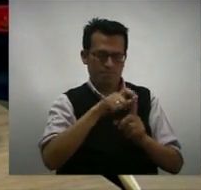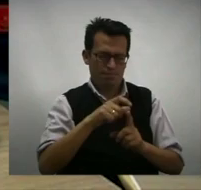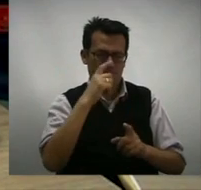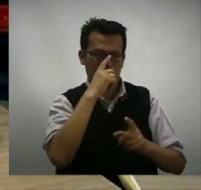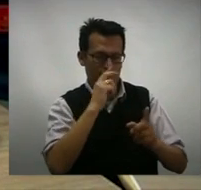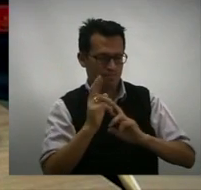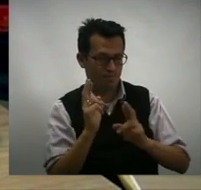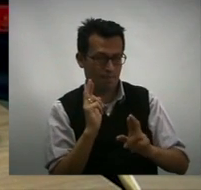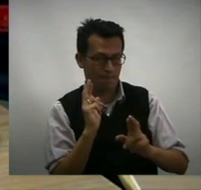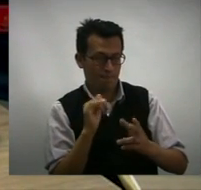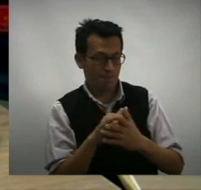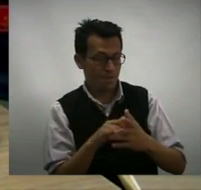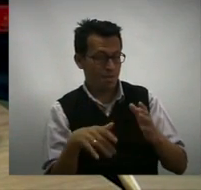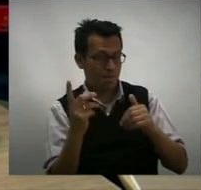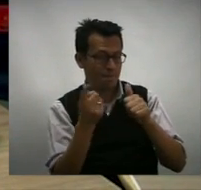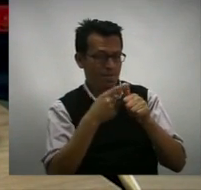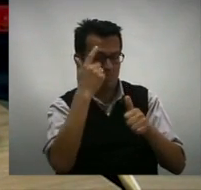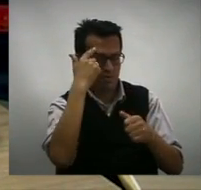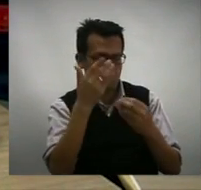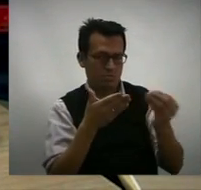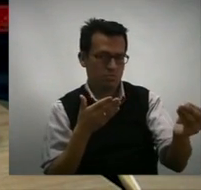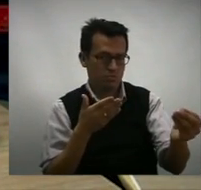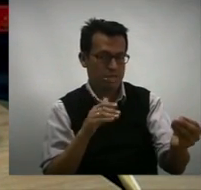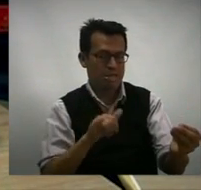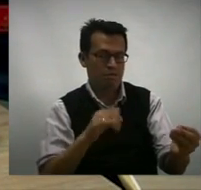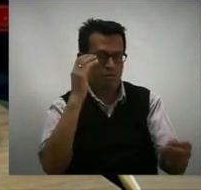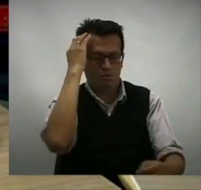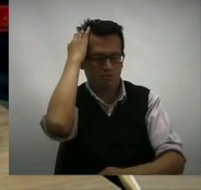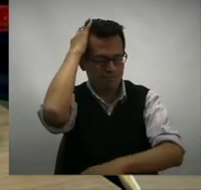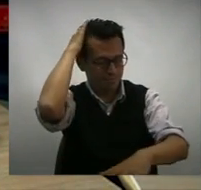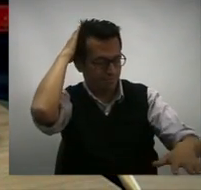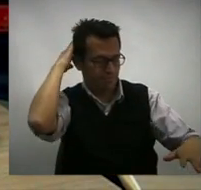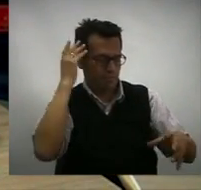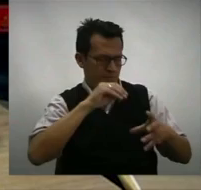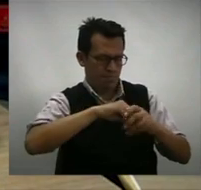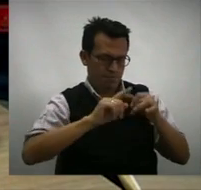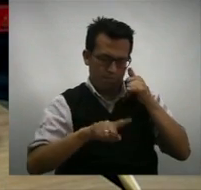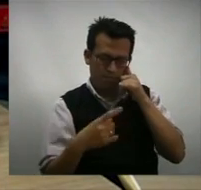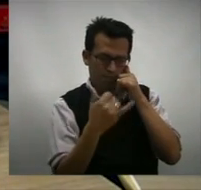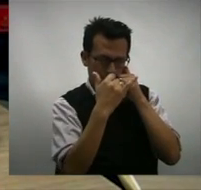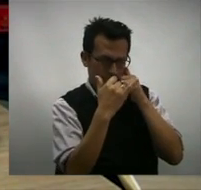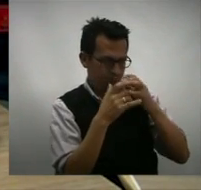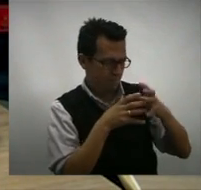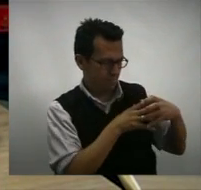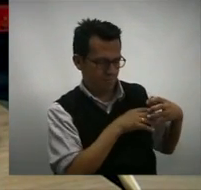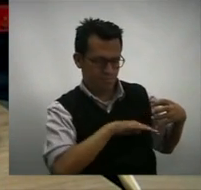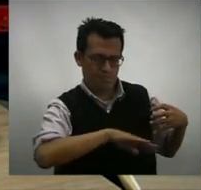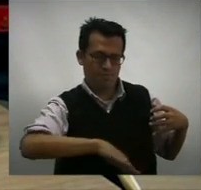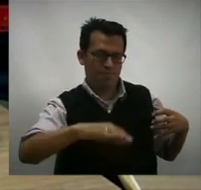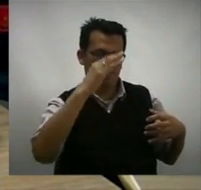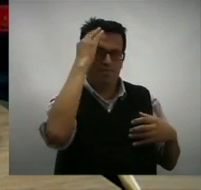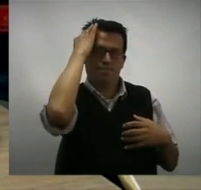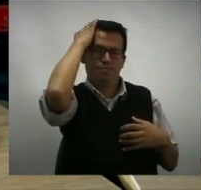La primera de las grandes condiciones para la transformación radica en un desbloqueo epistemológico, crear en el individuo nuevas formas de